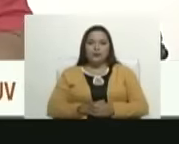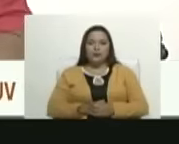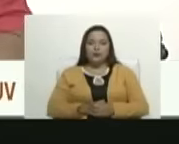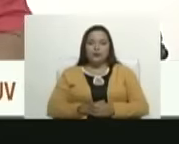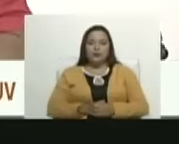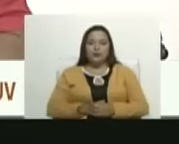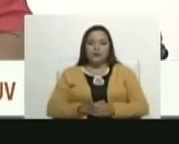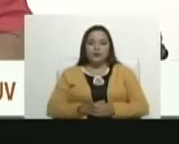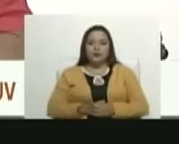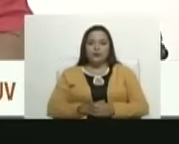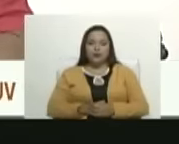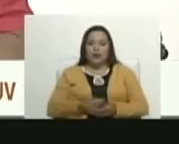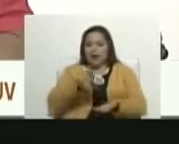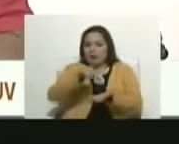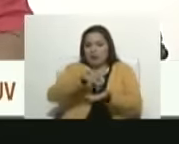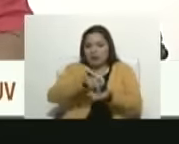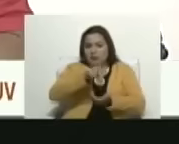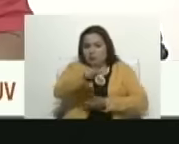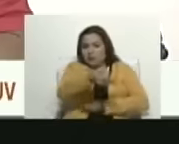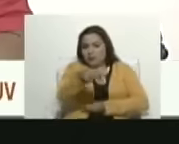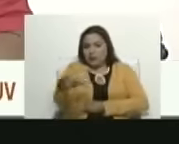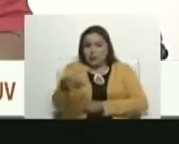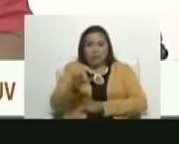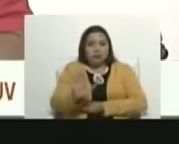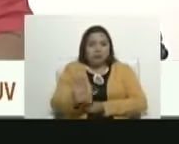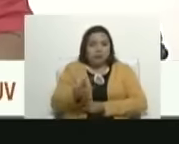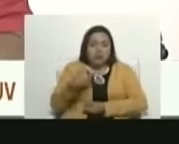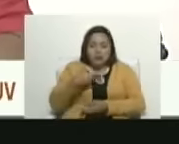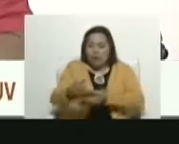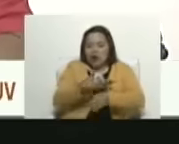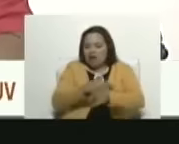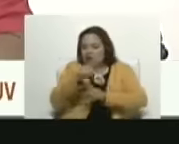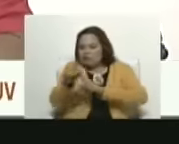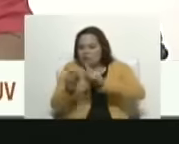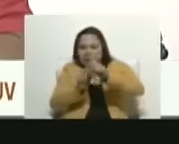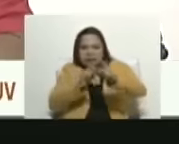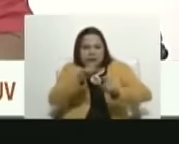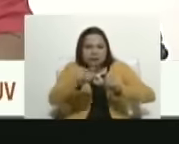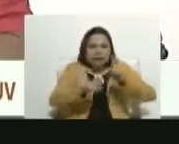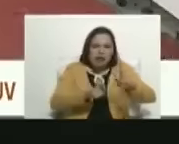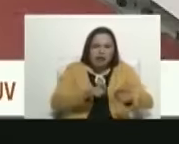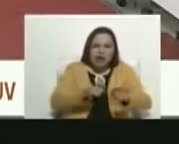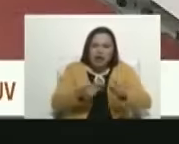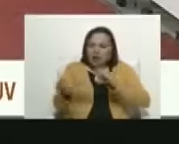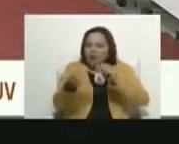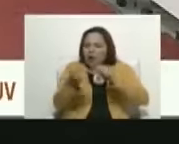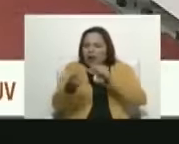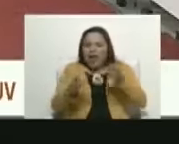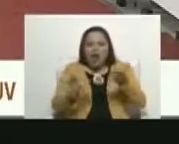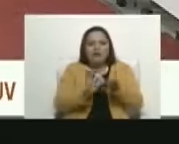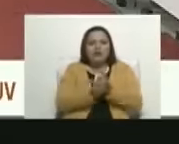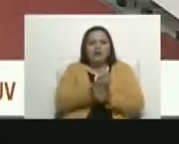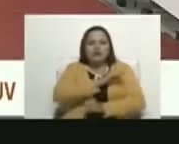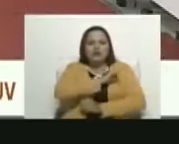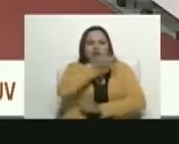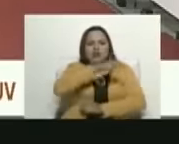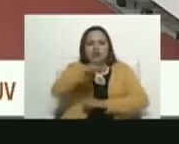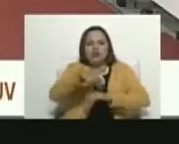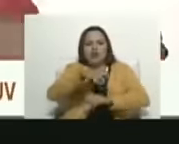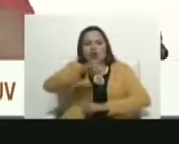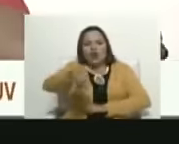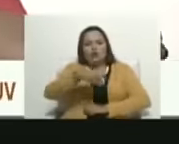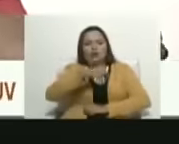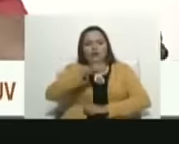Que participen o no, yo le comentaba a los compañeros de la Dirección Nacional, de la JPSUV, lo que